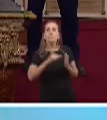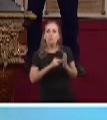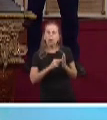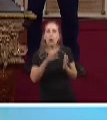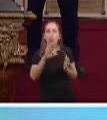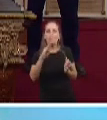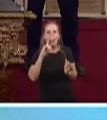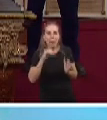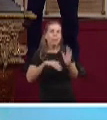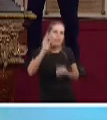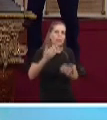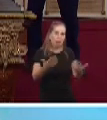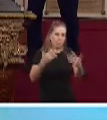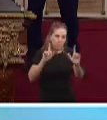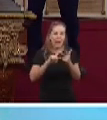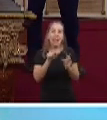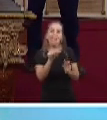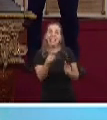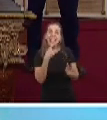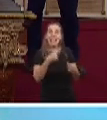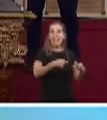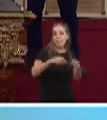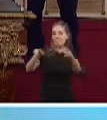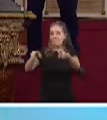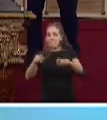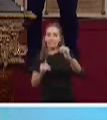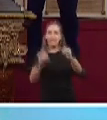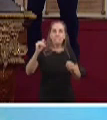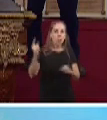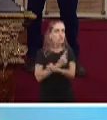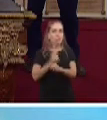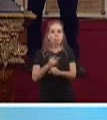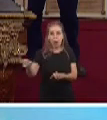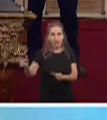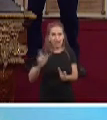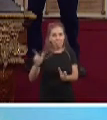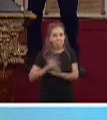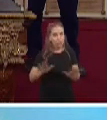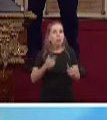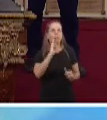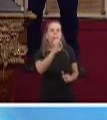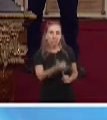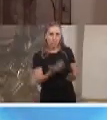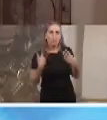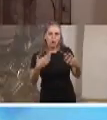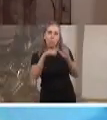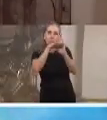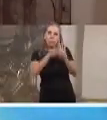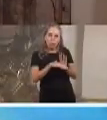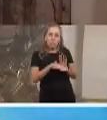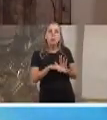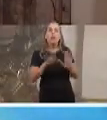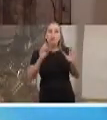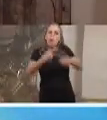que tenemos este problema. Entonces, a ver, esta pedagogía hizo que la gente, y más aún que es un gobierno nuevo, que no